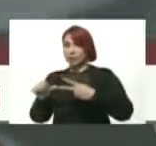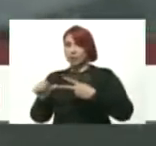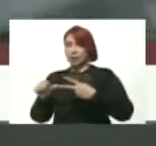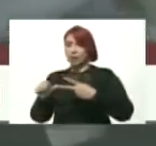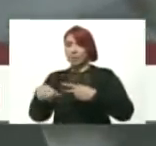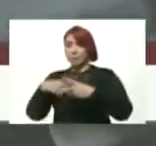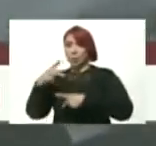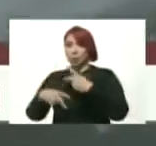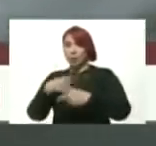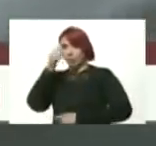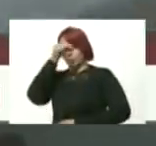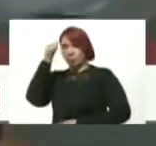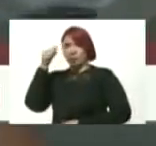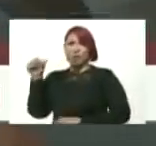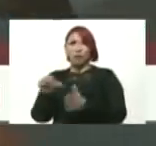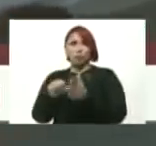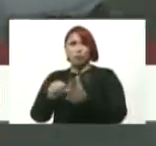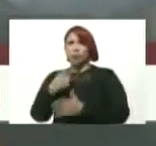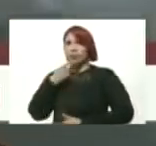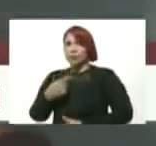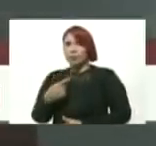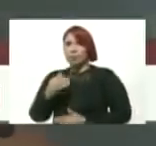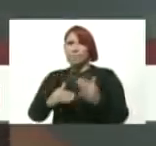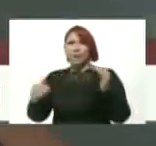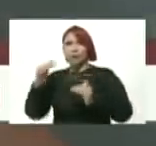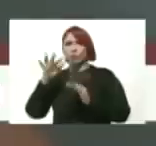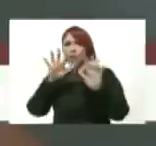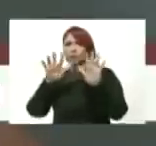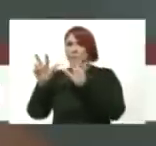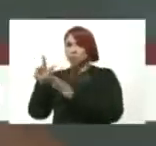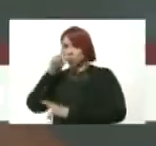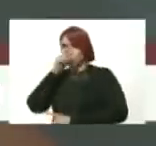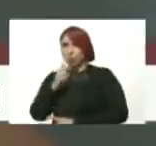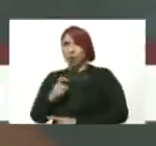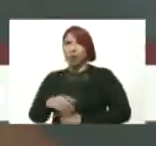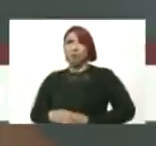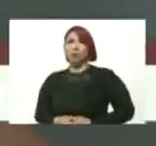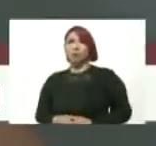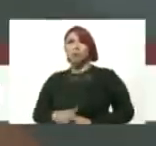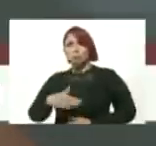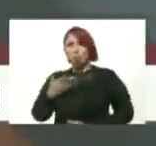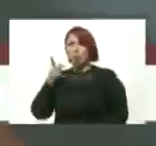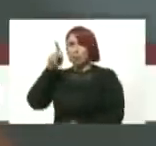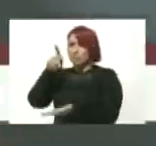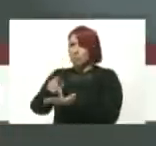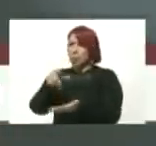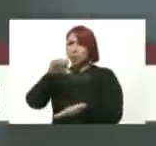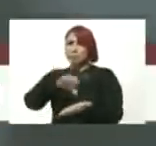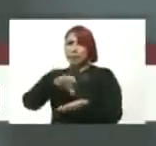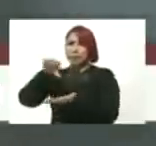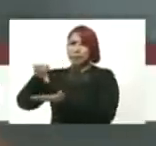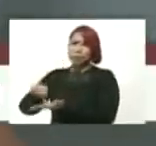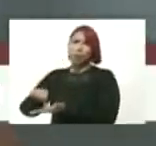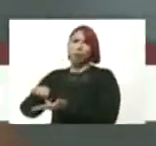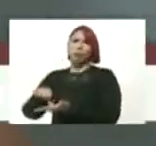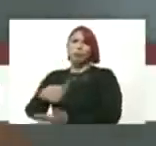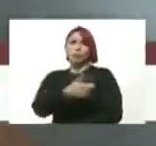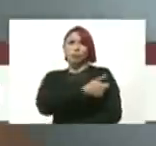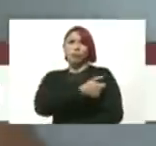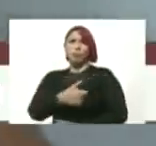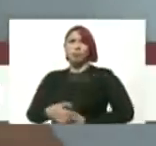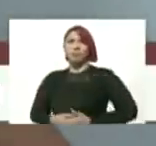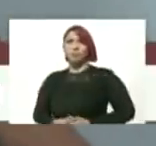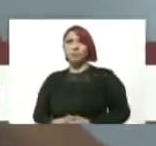donde dijo mayores de 18 años sin previa cita pueden ir a los centros de vacunación a vacunarse